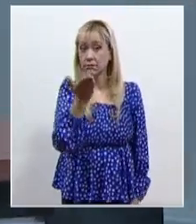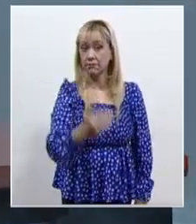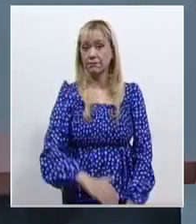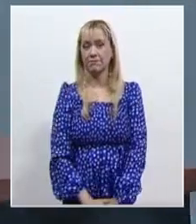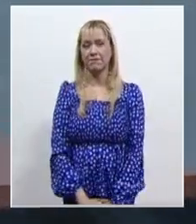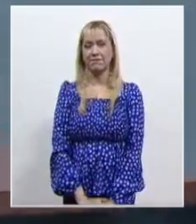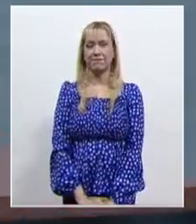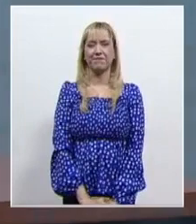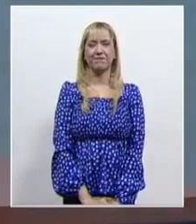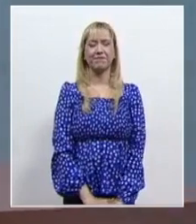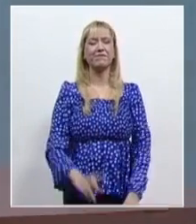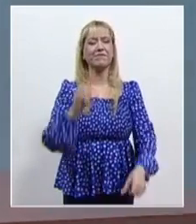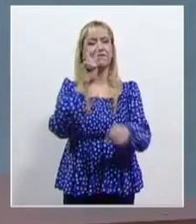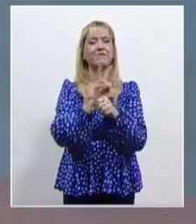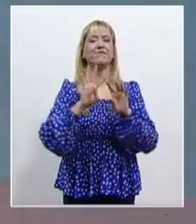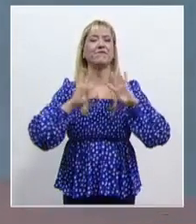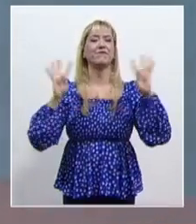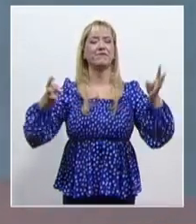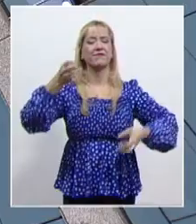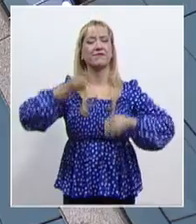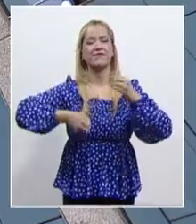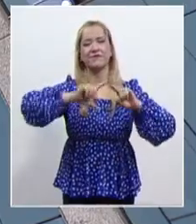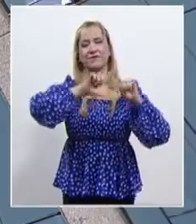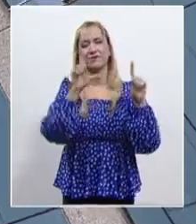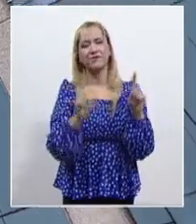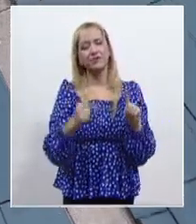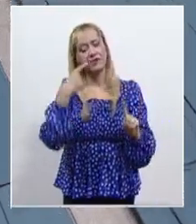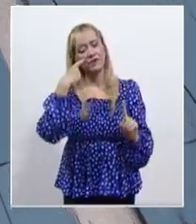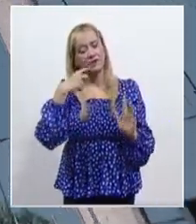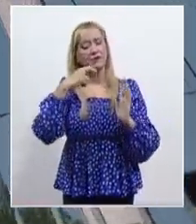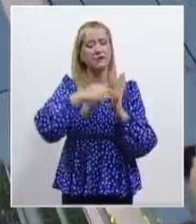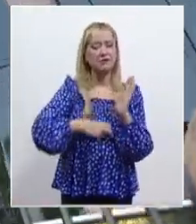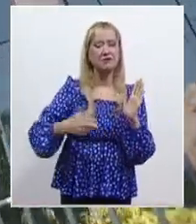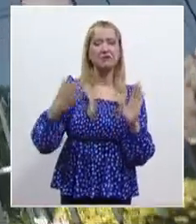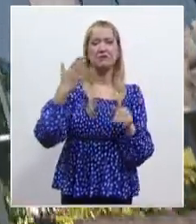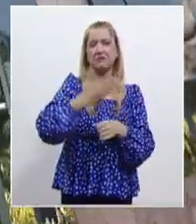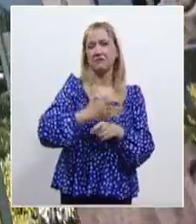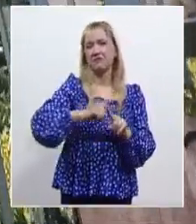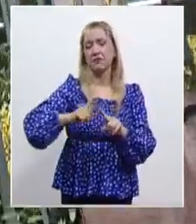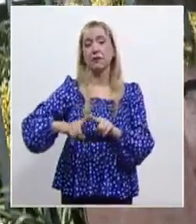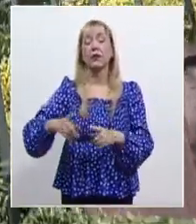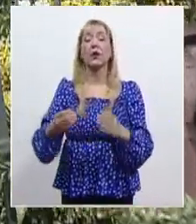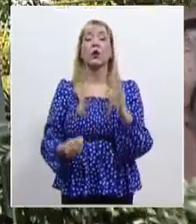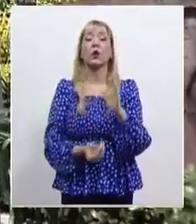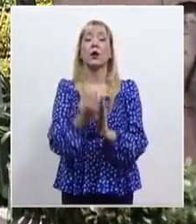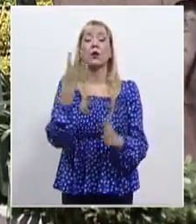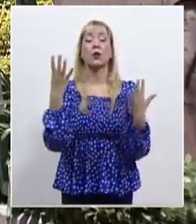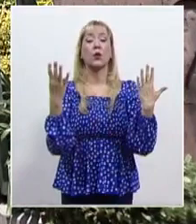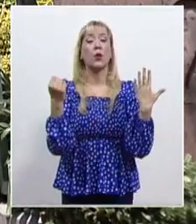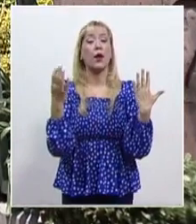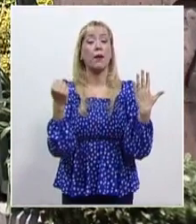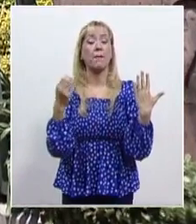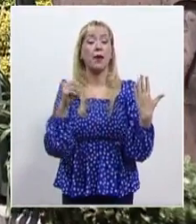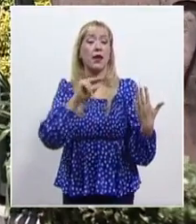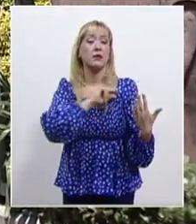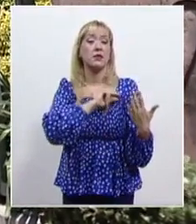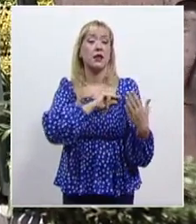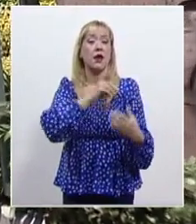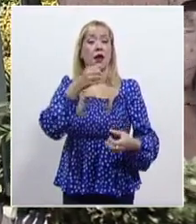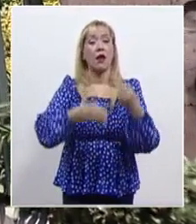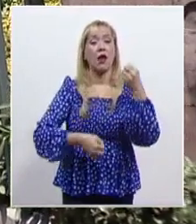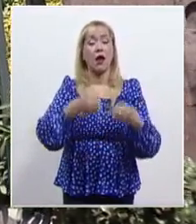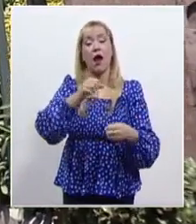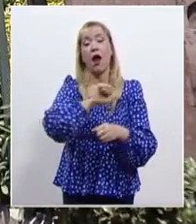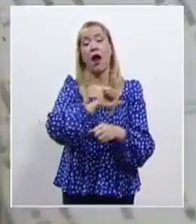El Consejo de la Judicatura Federal dio a conocer diversos acuerdos que crean 9 tribunales laborales federales en distintas entidades